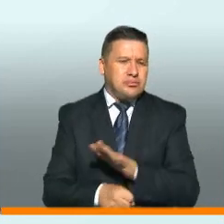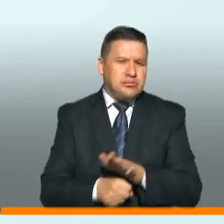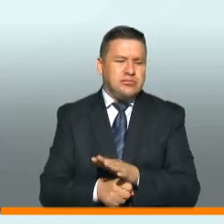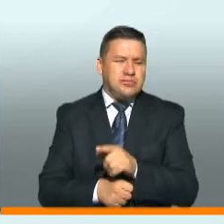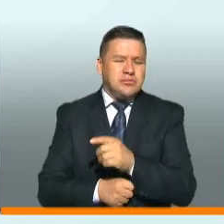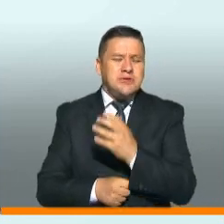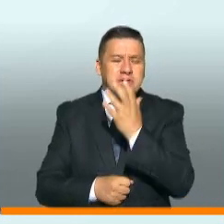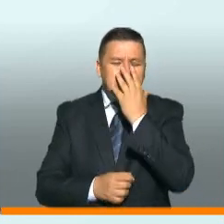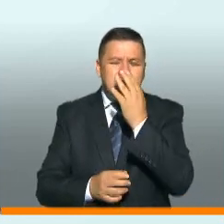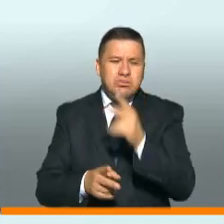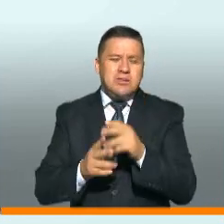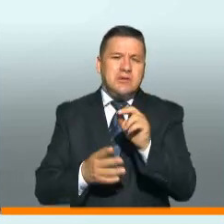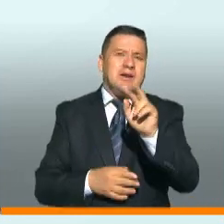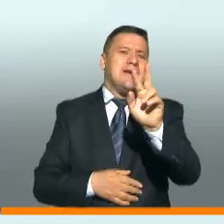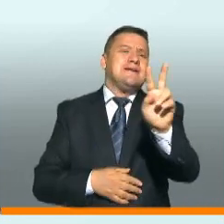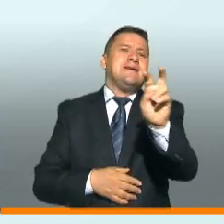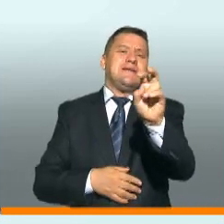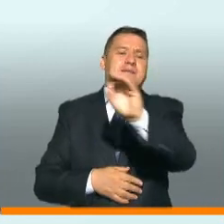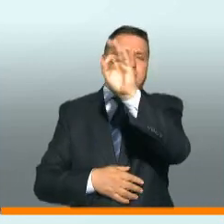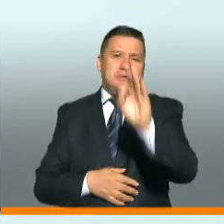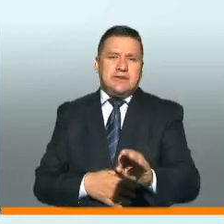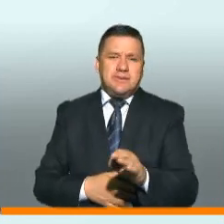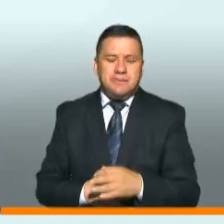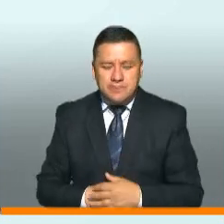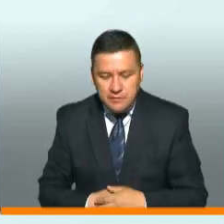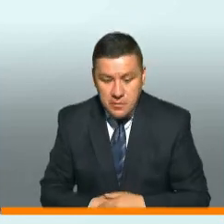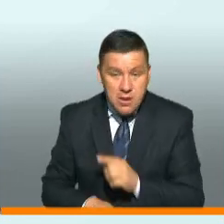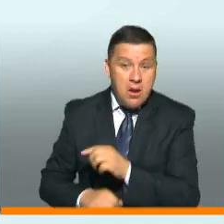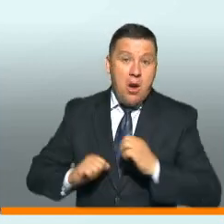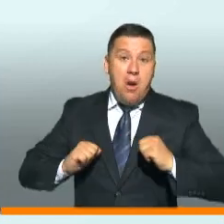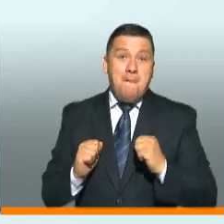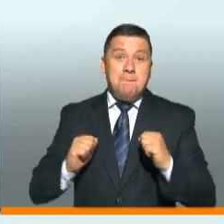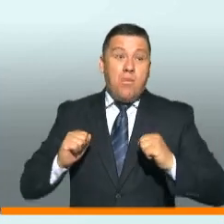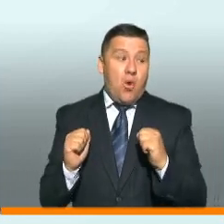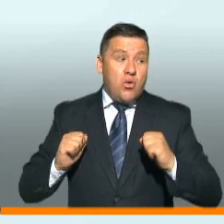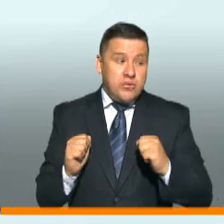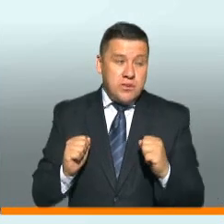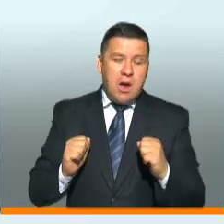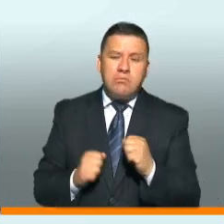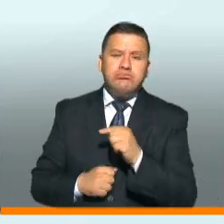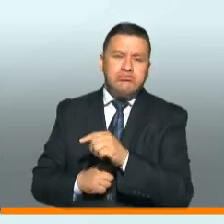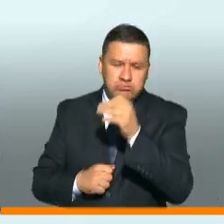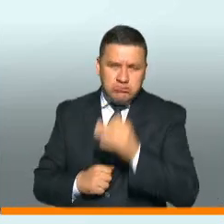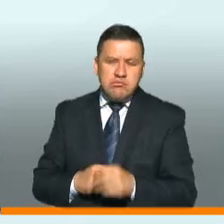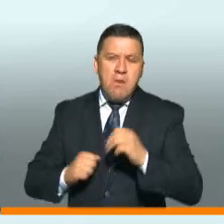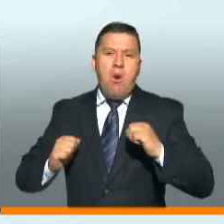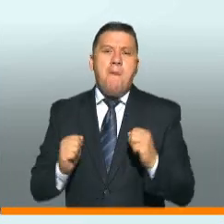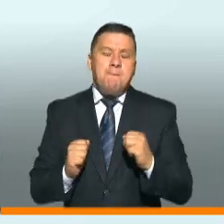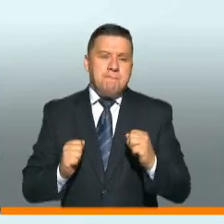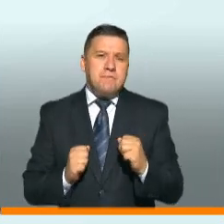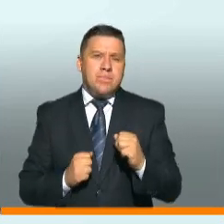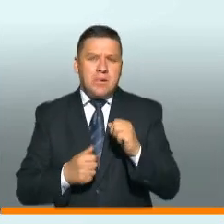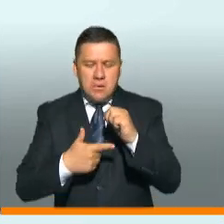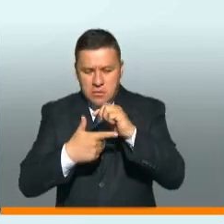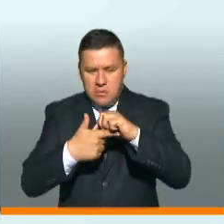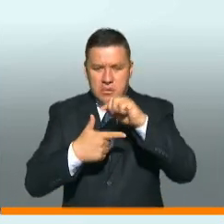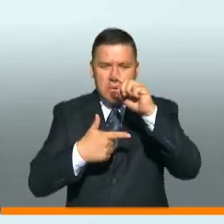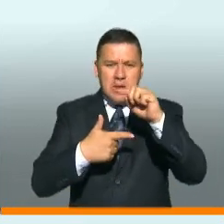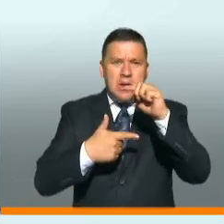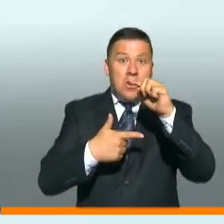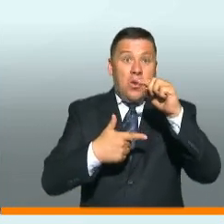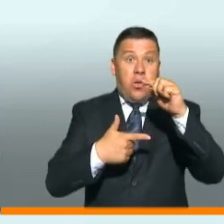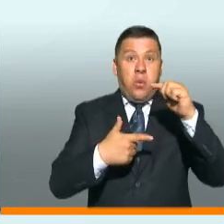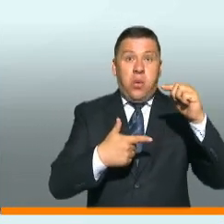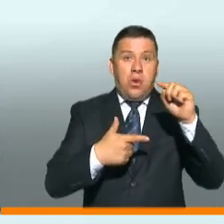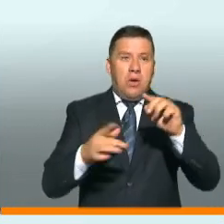cuidado intensivo de 77%. Bogotá tiene en ese momento un pico de menor